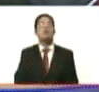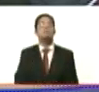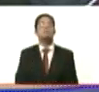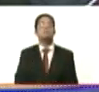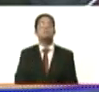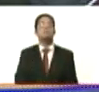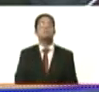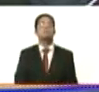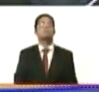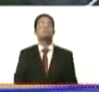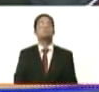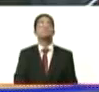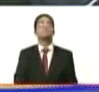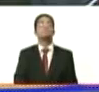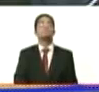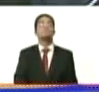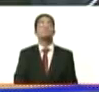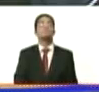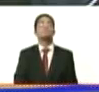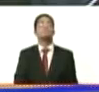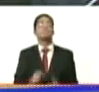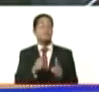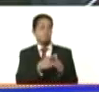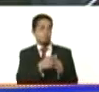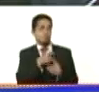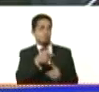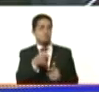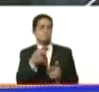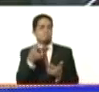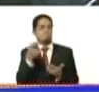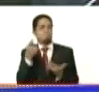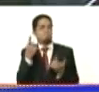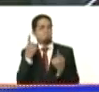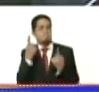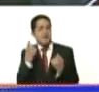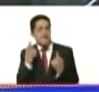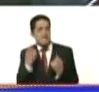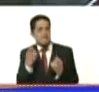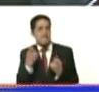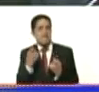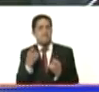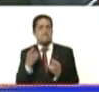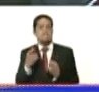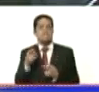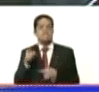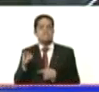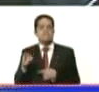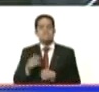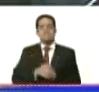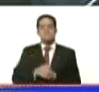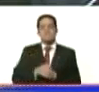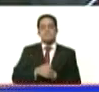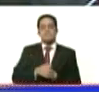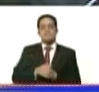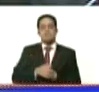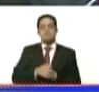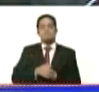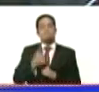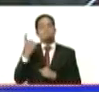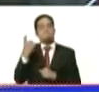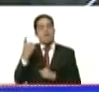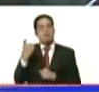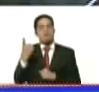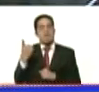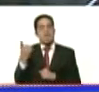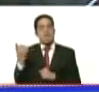Atendiendo esta imperiosa necesidad, se inicia un proceso evolutivo del marco legal de la